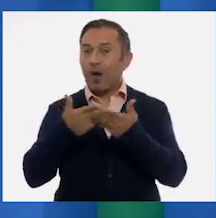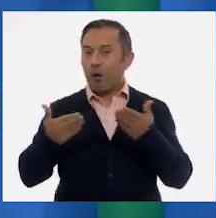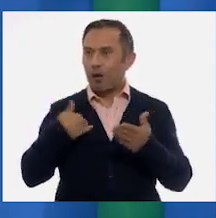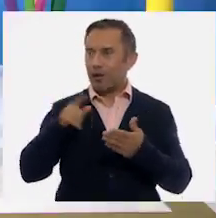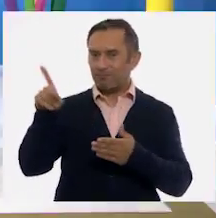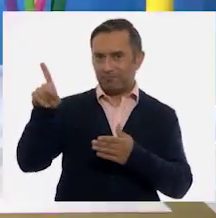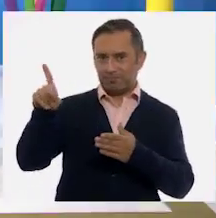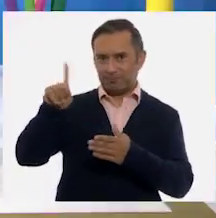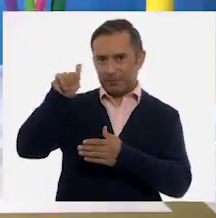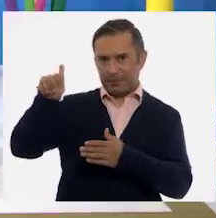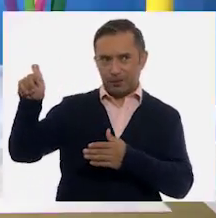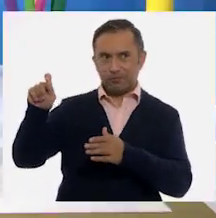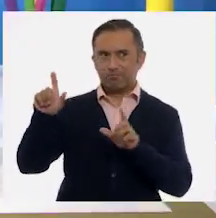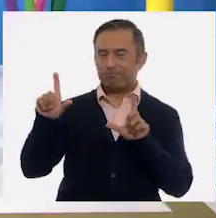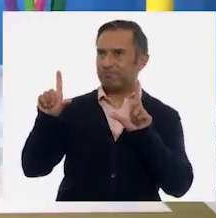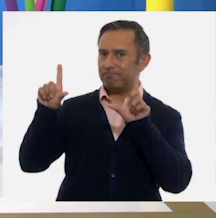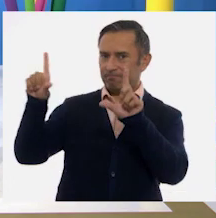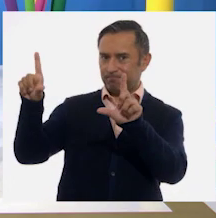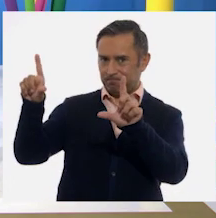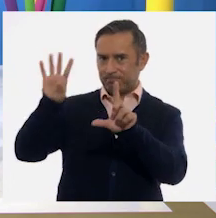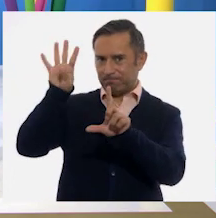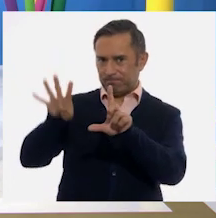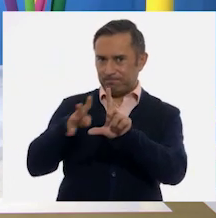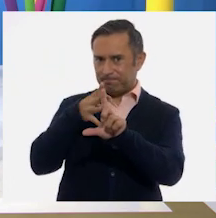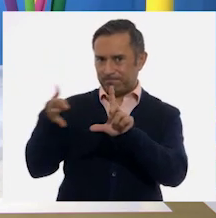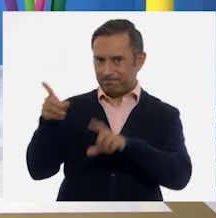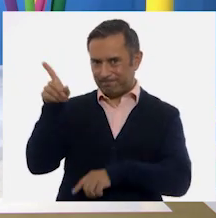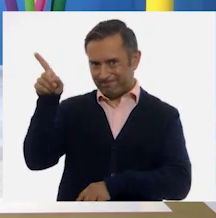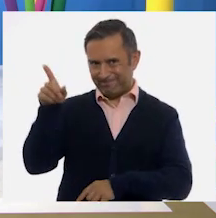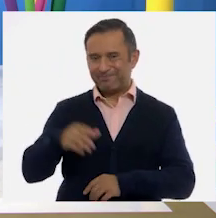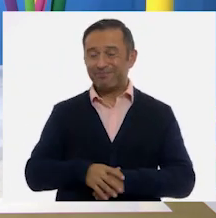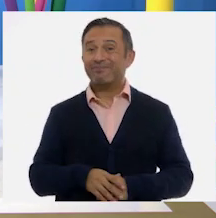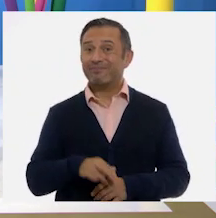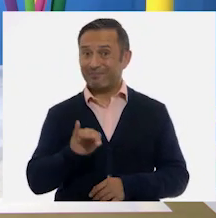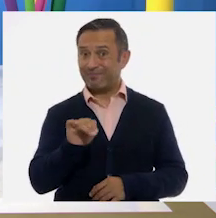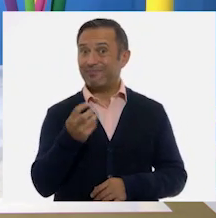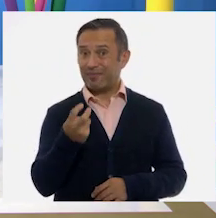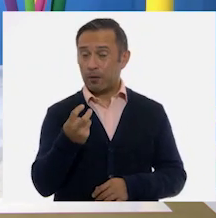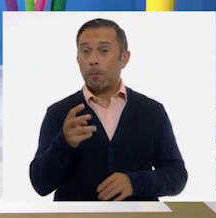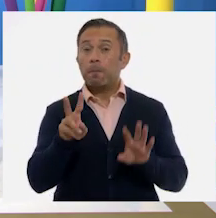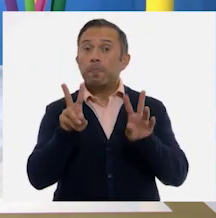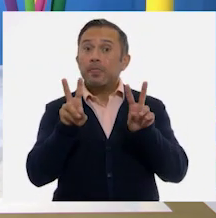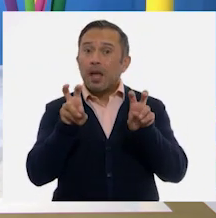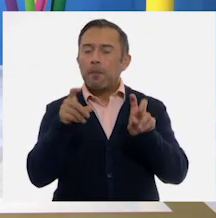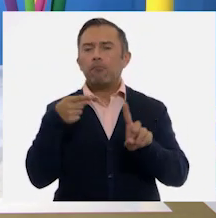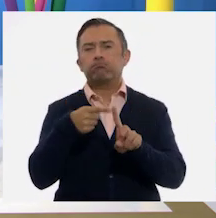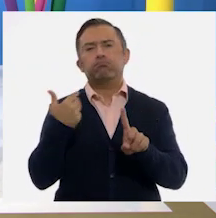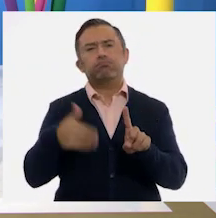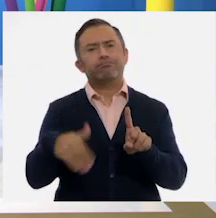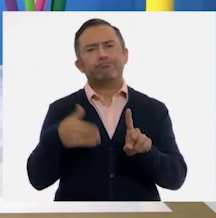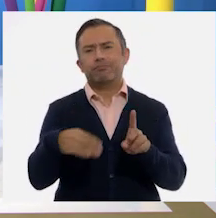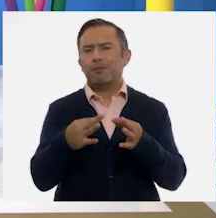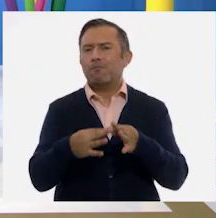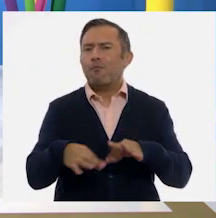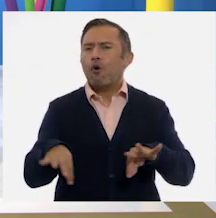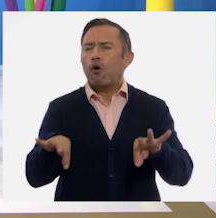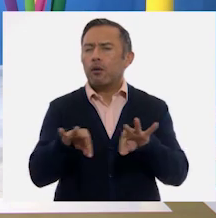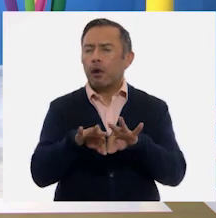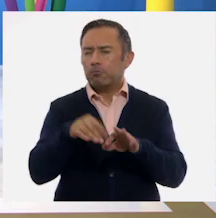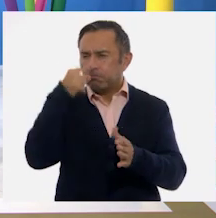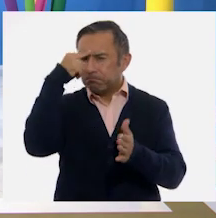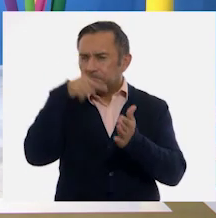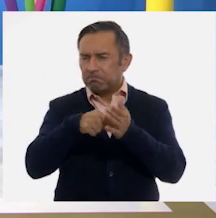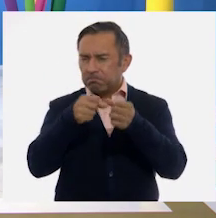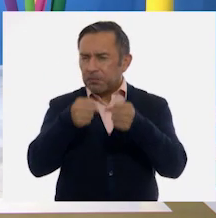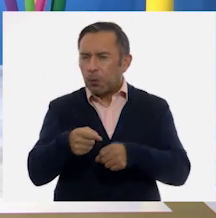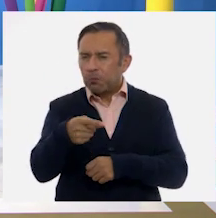pizarrón. Claro que sí. Este tema, bueno, tan importantísimo, ¿verdad? Y estoy seguro de que también en casita